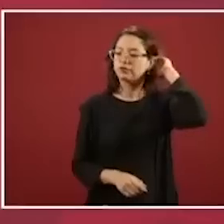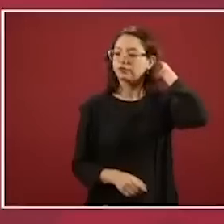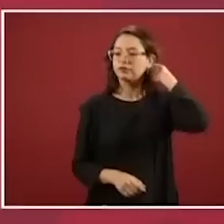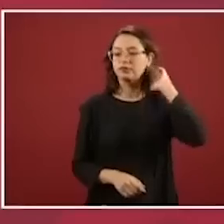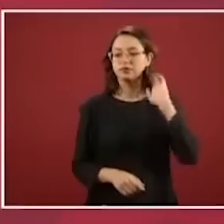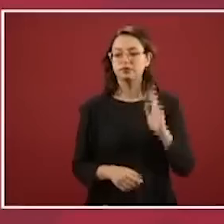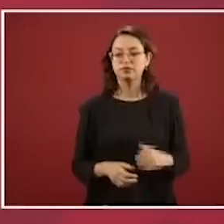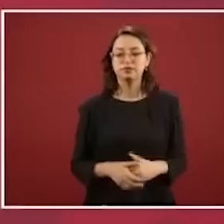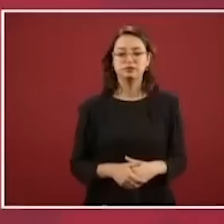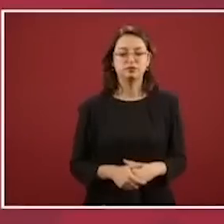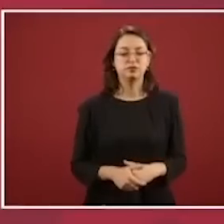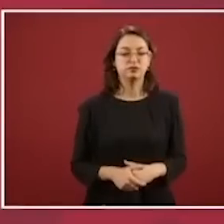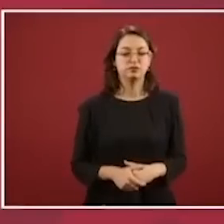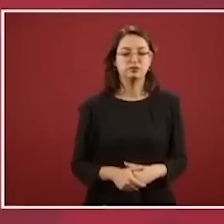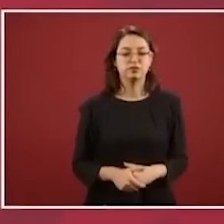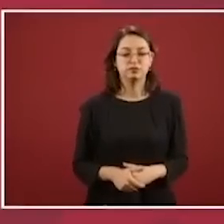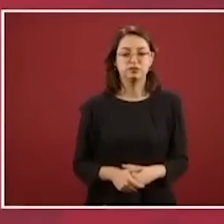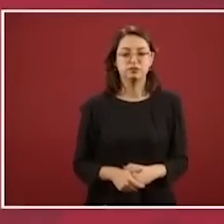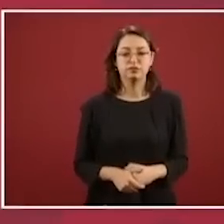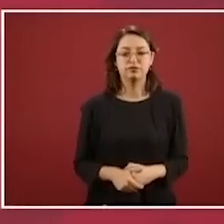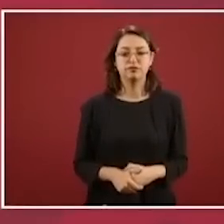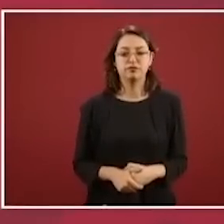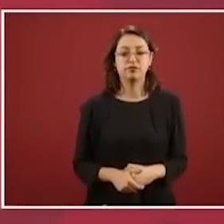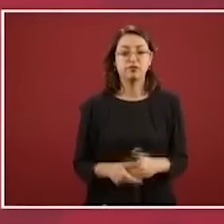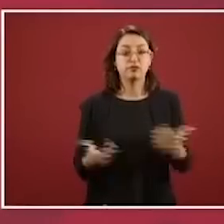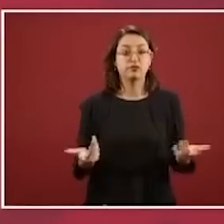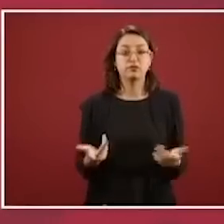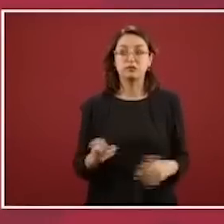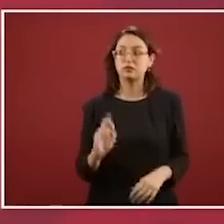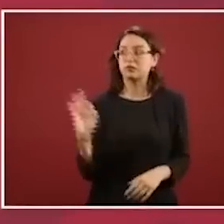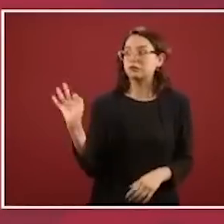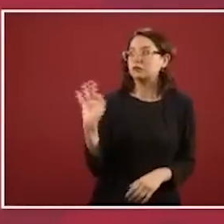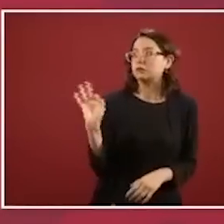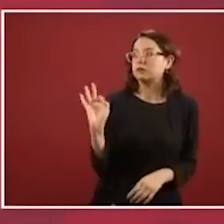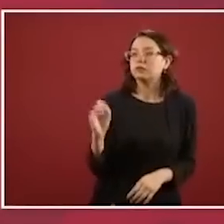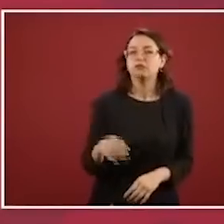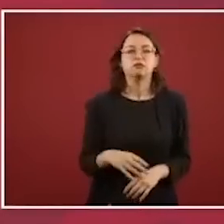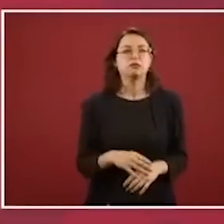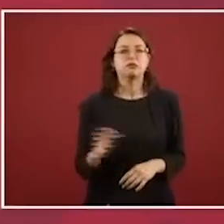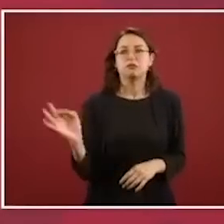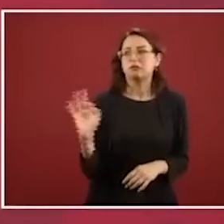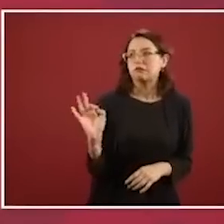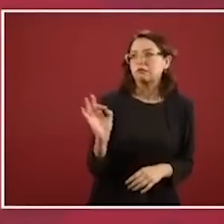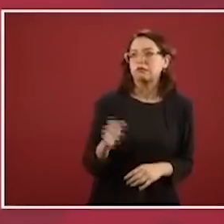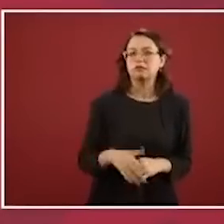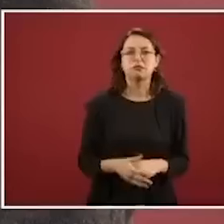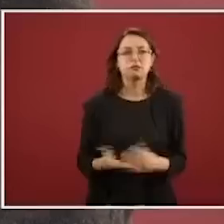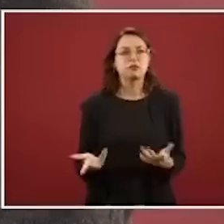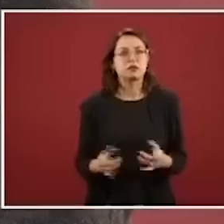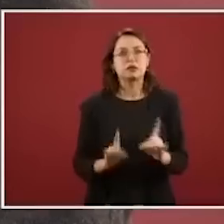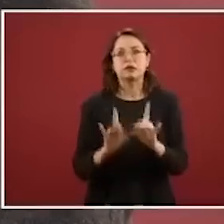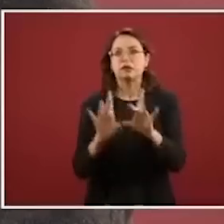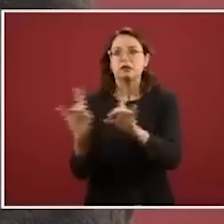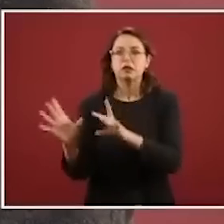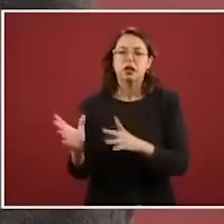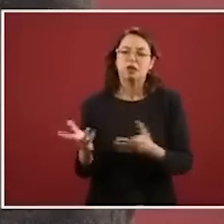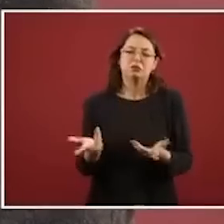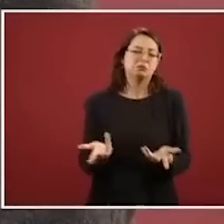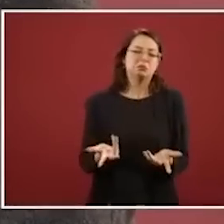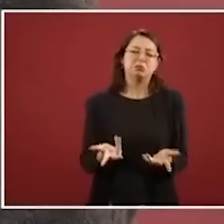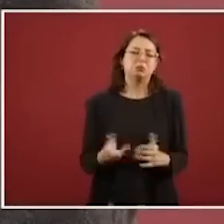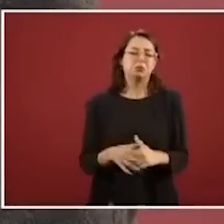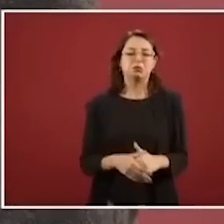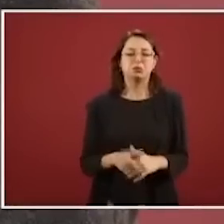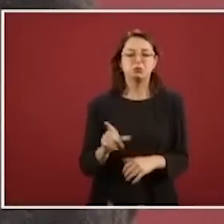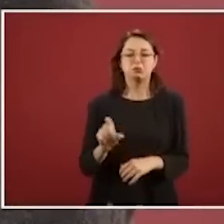están considerados ese tipo de vicisitudes. La Secretaría de Hacienda tendrá que tomar las medidas correspondientes. Yo creo que el